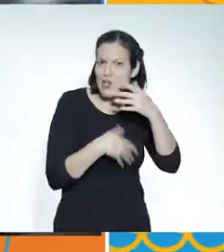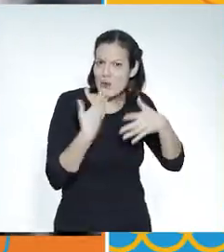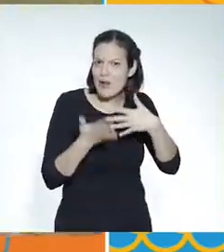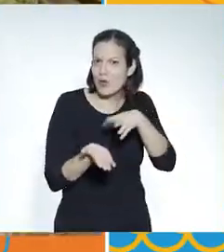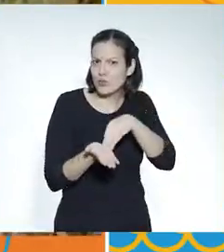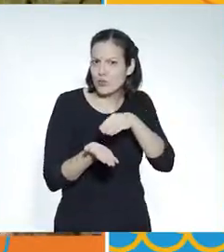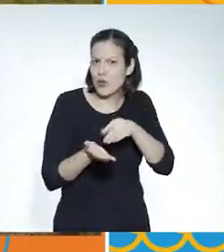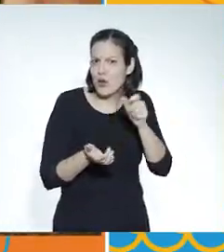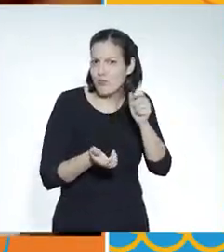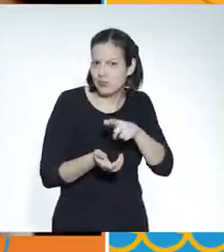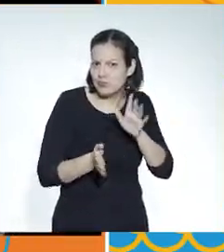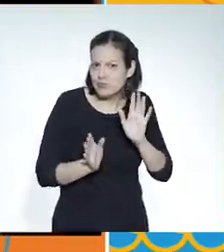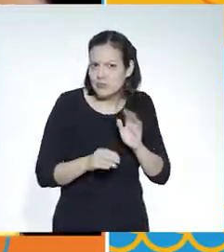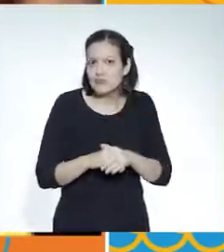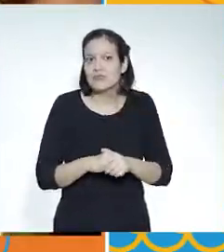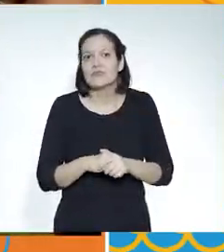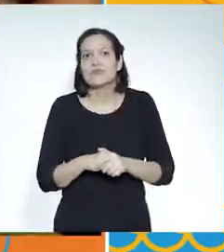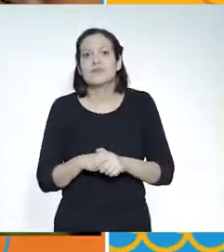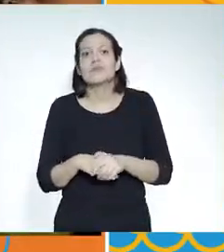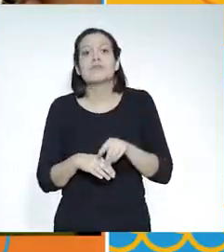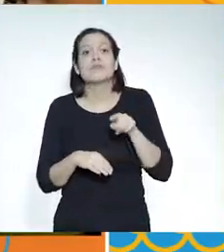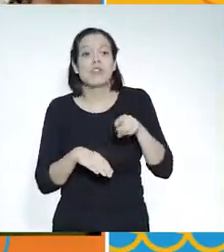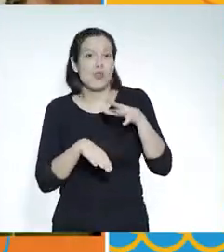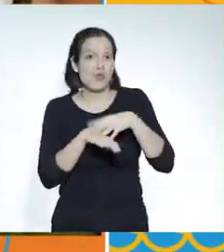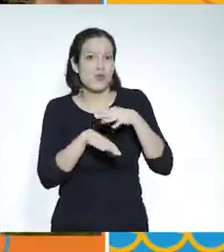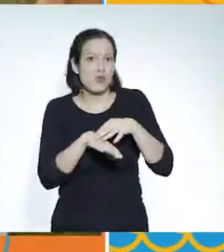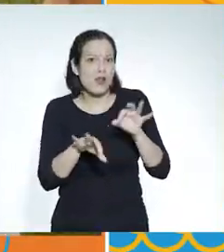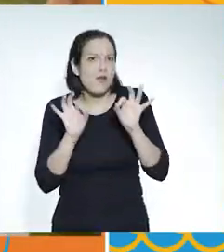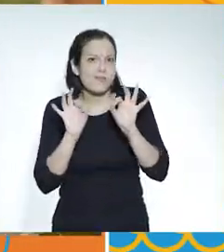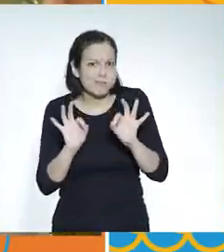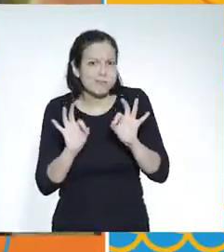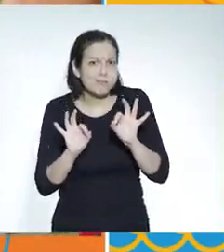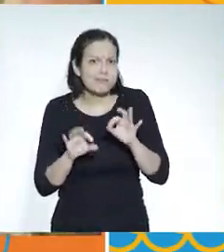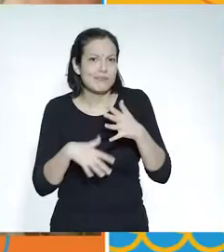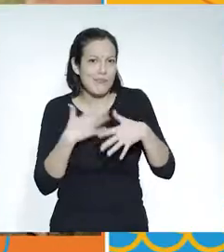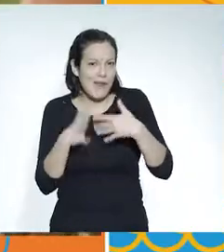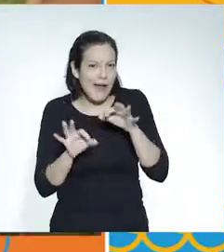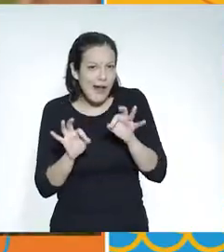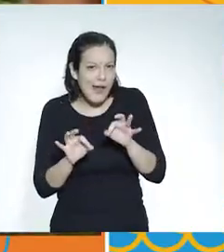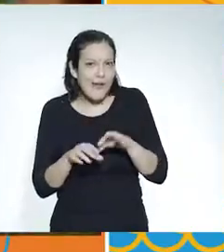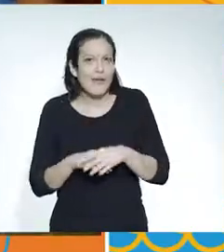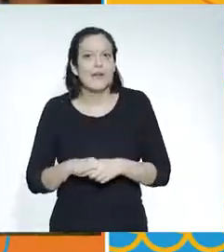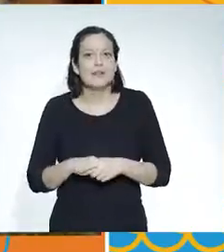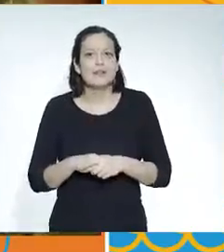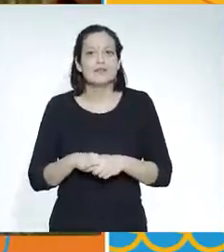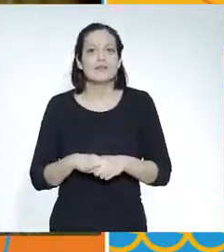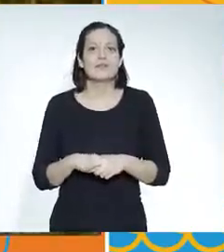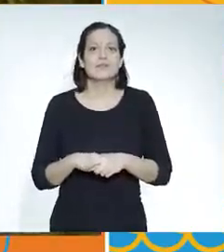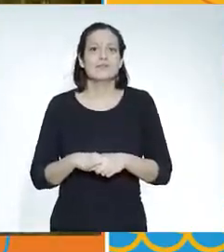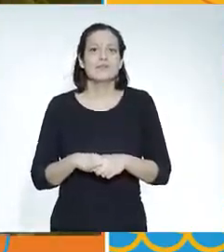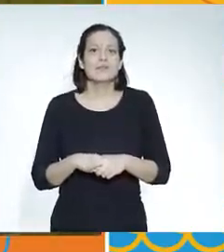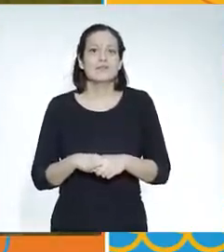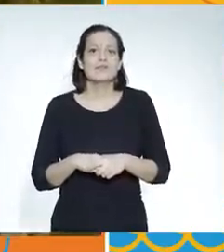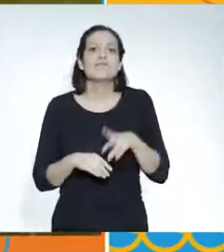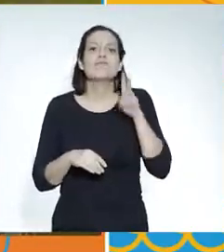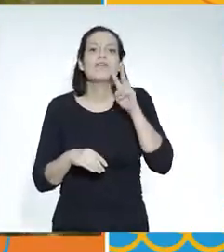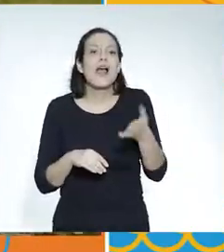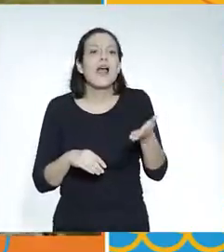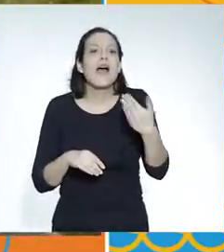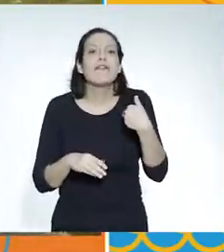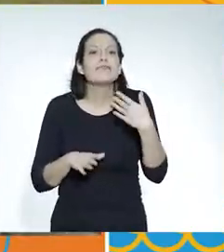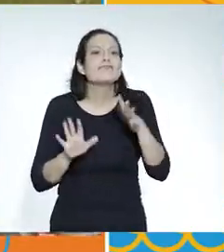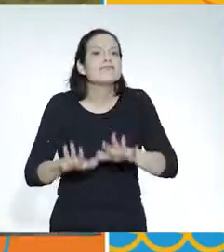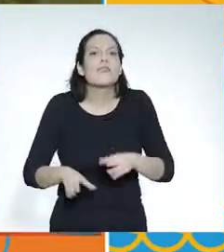común. O sea que esto ya es un suelo, un compostado mezclado con suelo de muy buena calidad. Entonces, bueno, a ver, Emi,